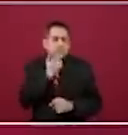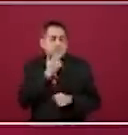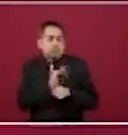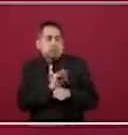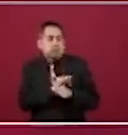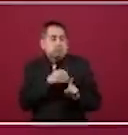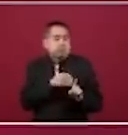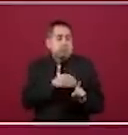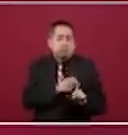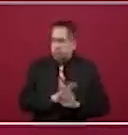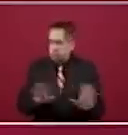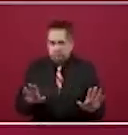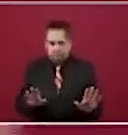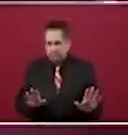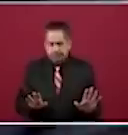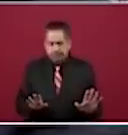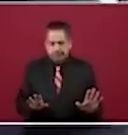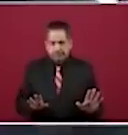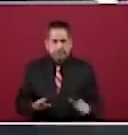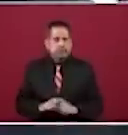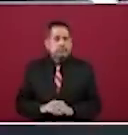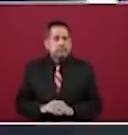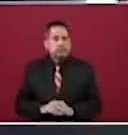de esa forma. O sea,